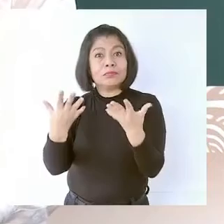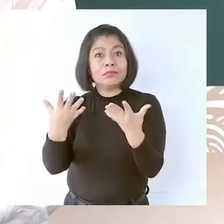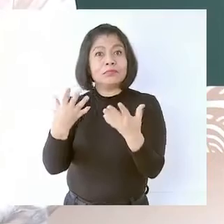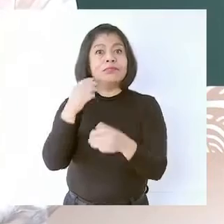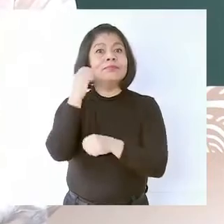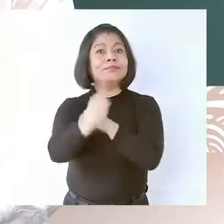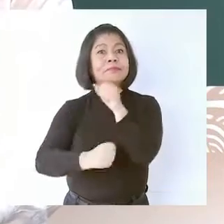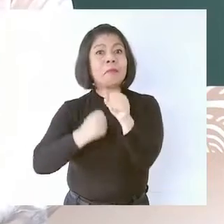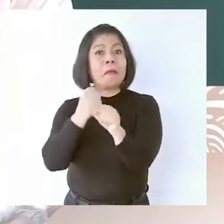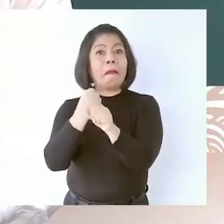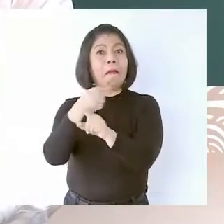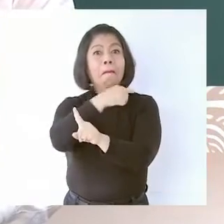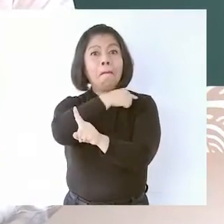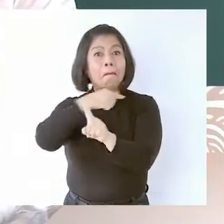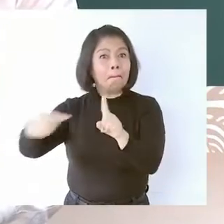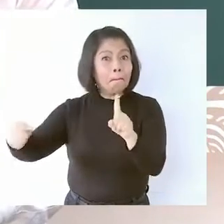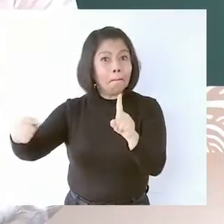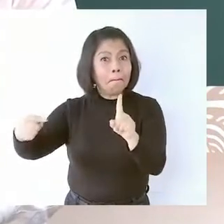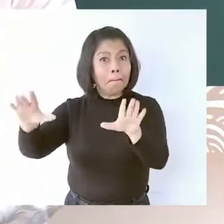trabajan día y noche.